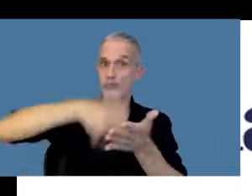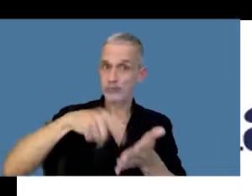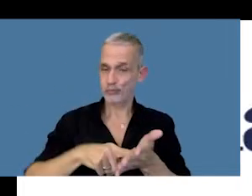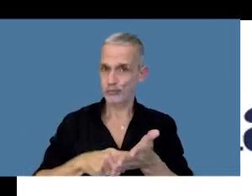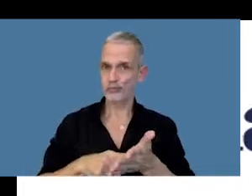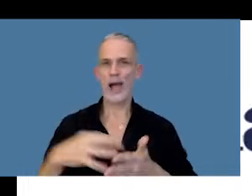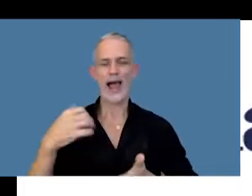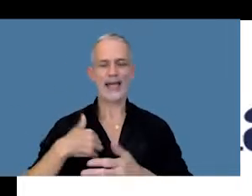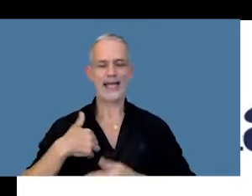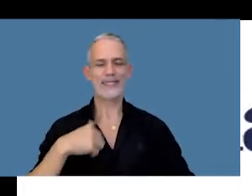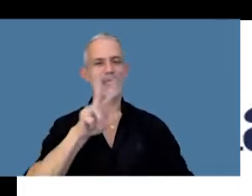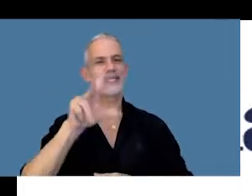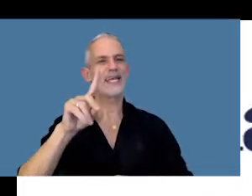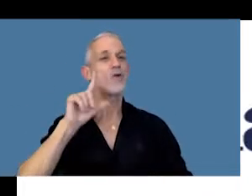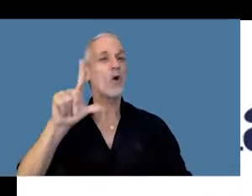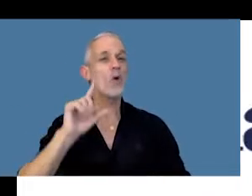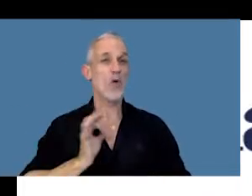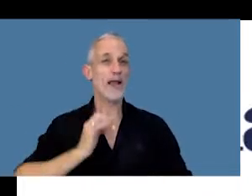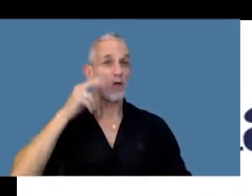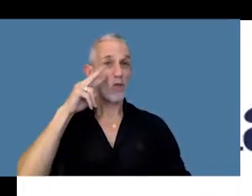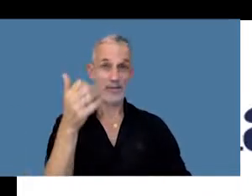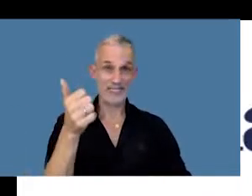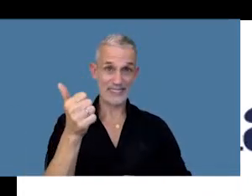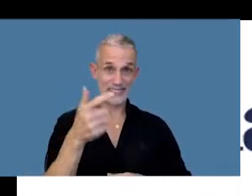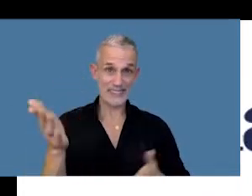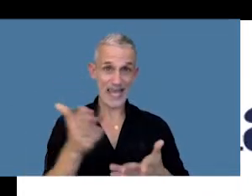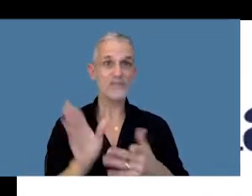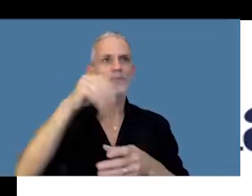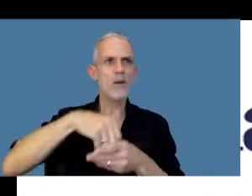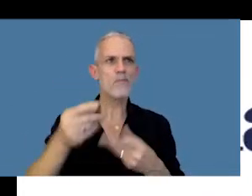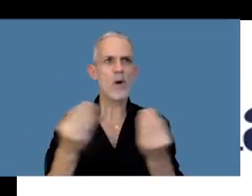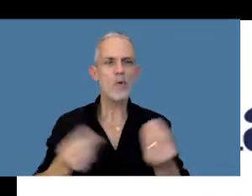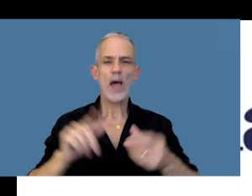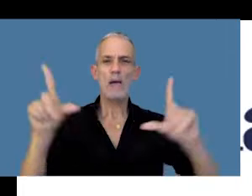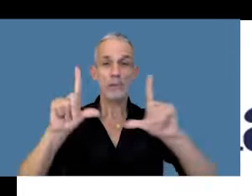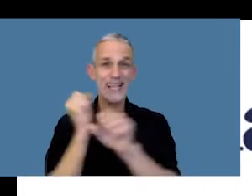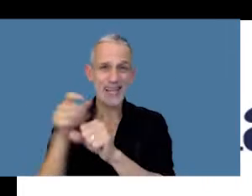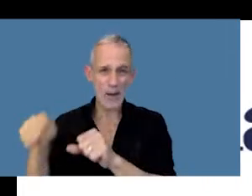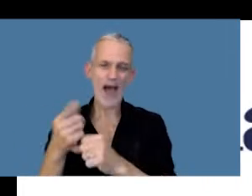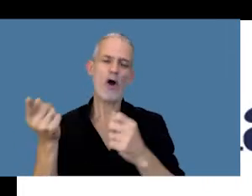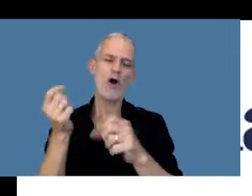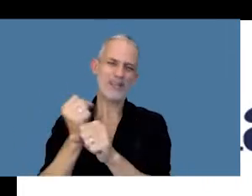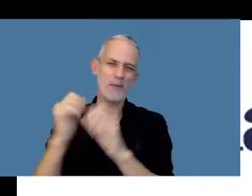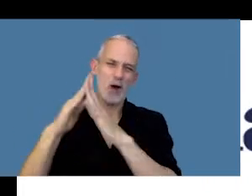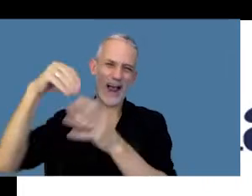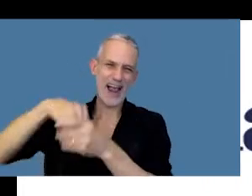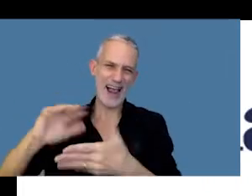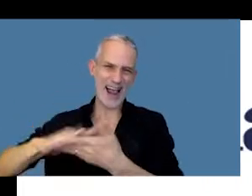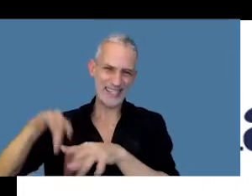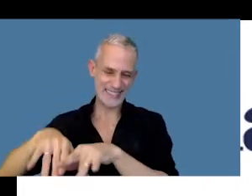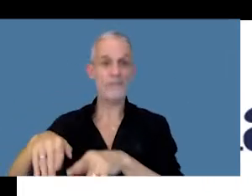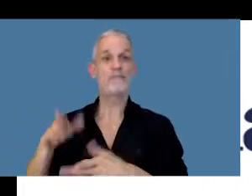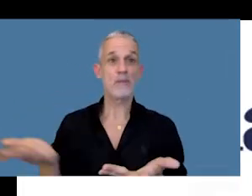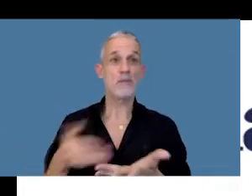julio del 2006, y el cual hoy involucra la figura de teletrabajo, es que se ha previsto y